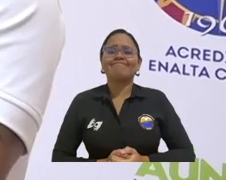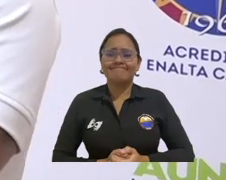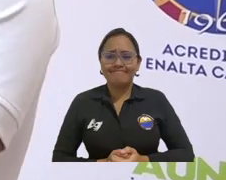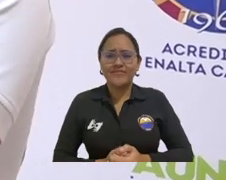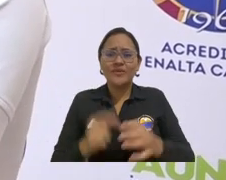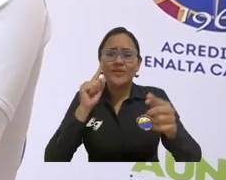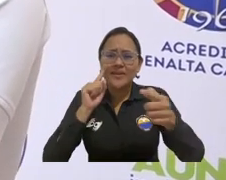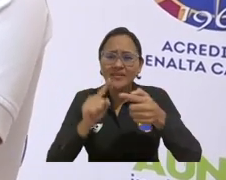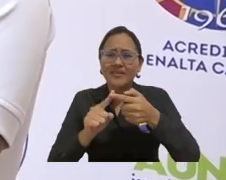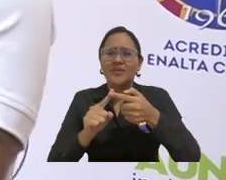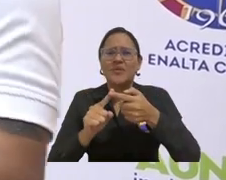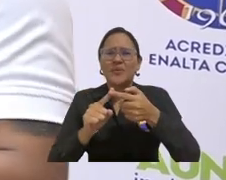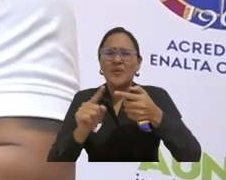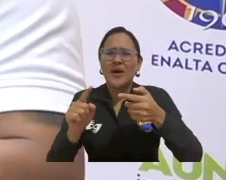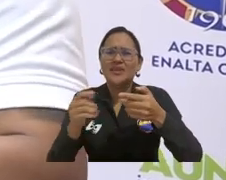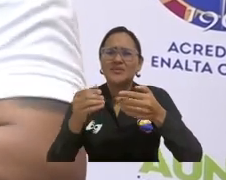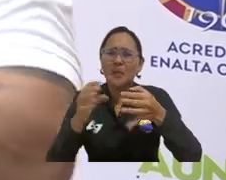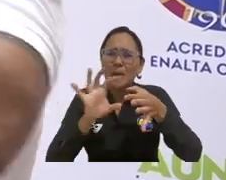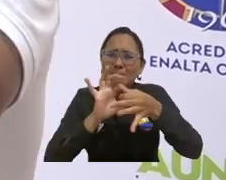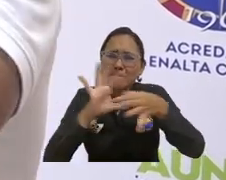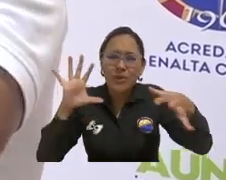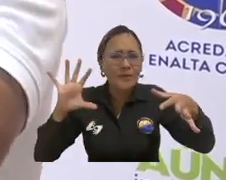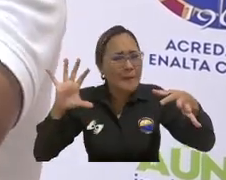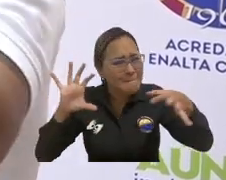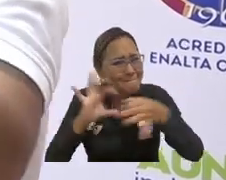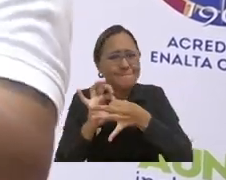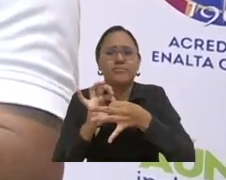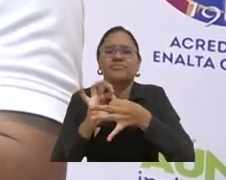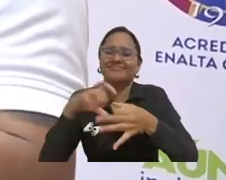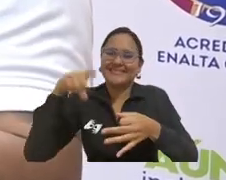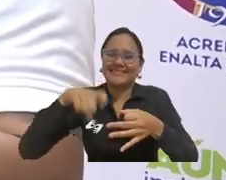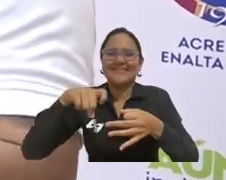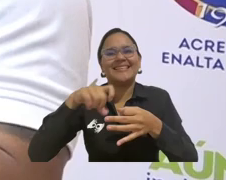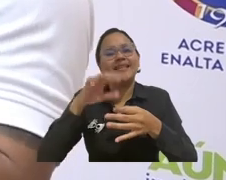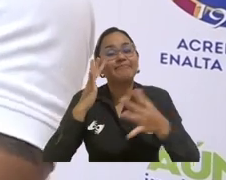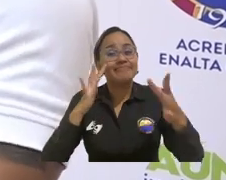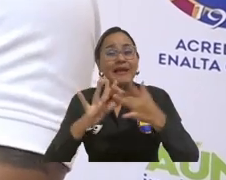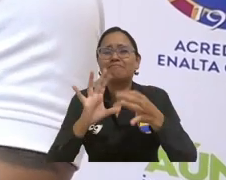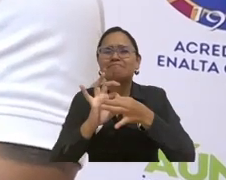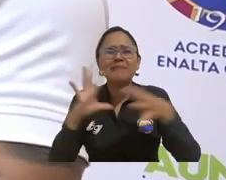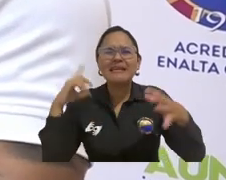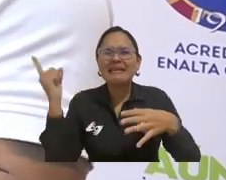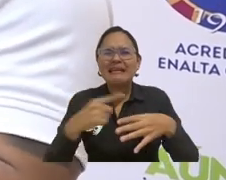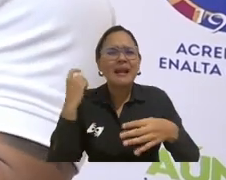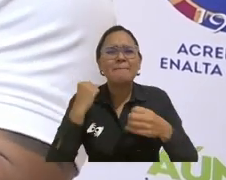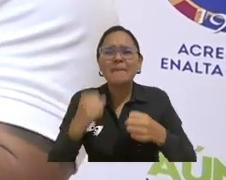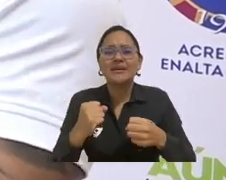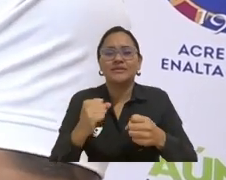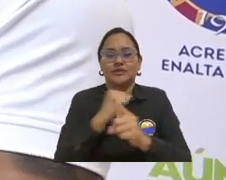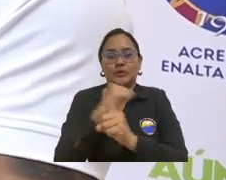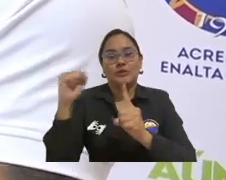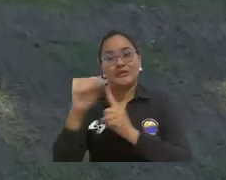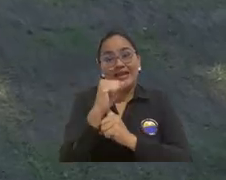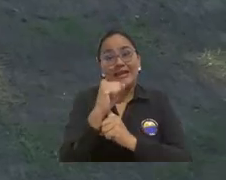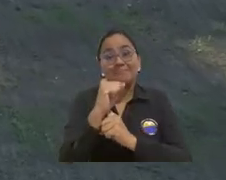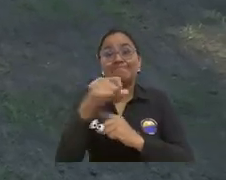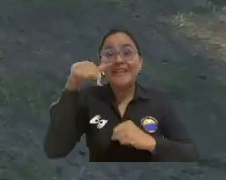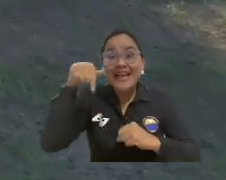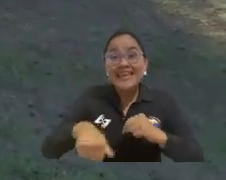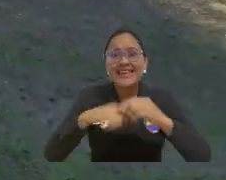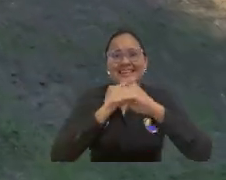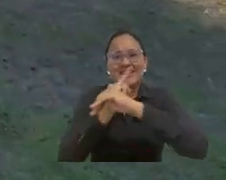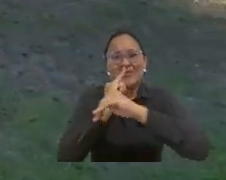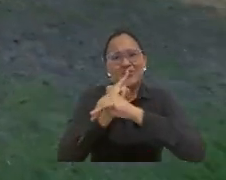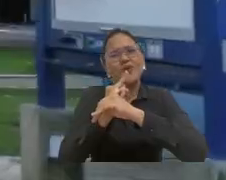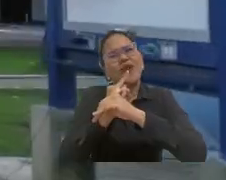Cerrar las brechas son de todo tipo. Por un lado, las sociales, que son las más fuertes, pero las institucionales yo creo que nos dan condiciones para cerrar las